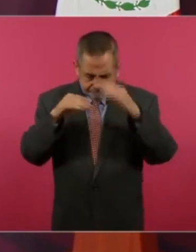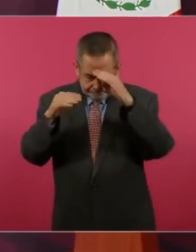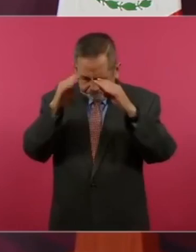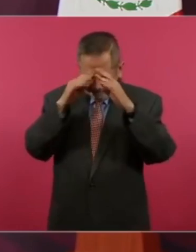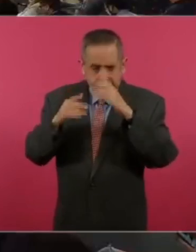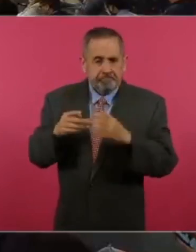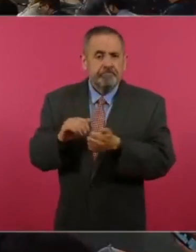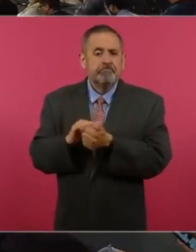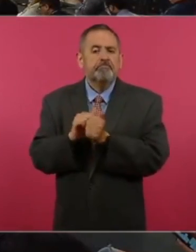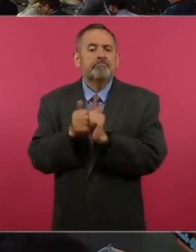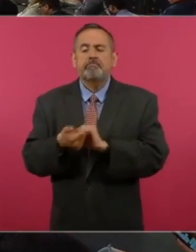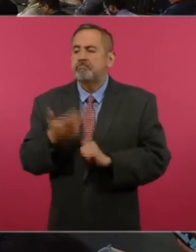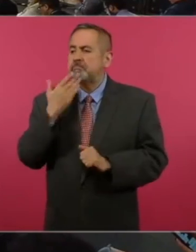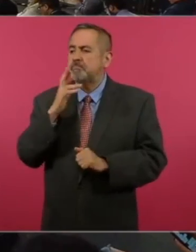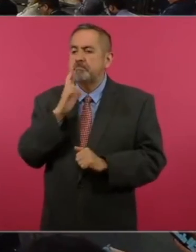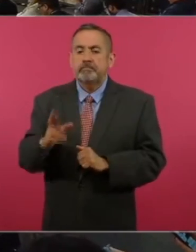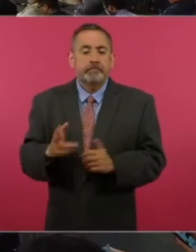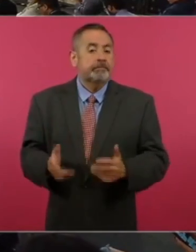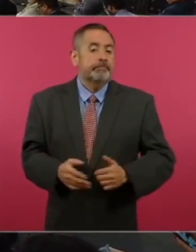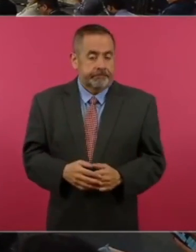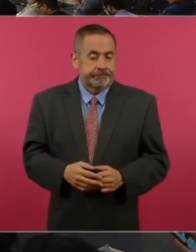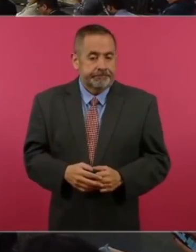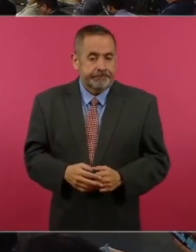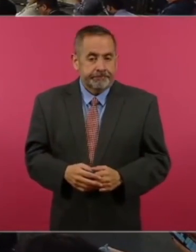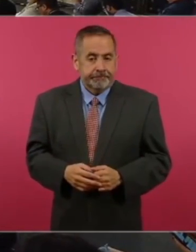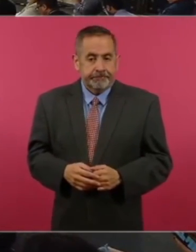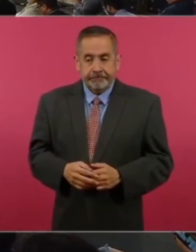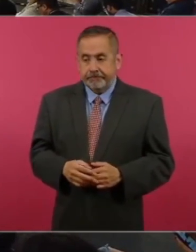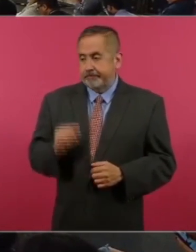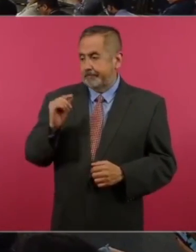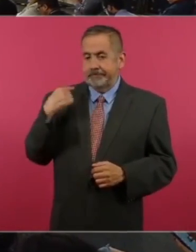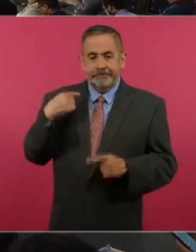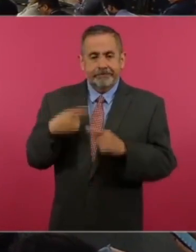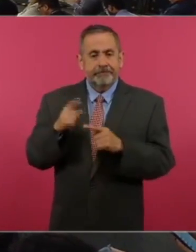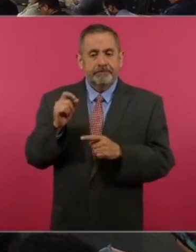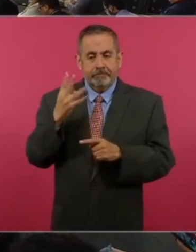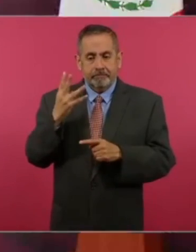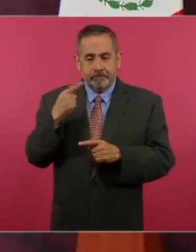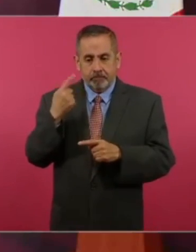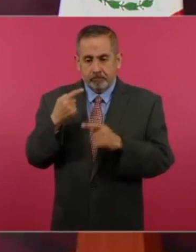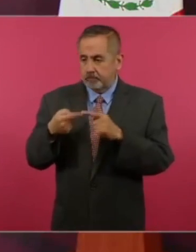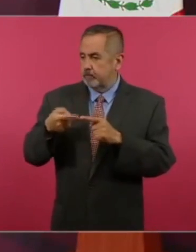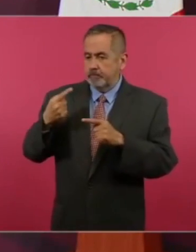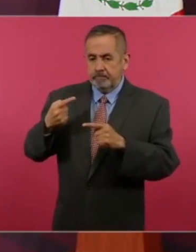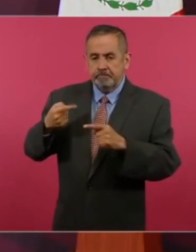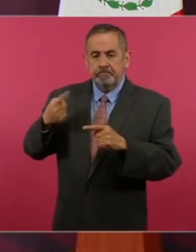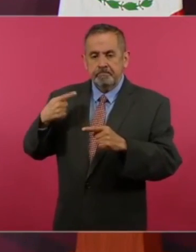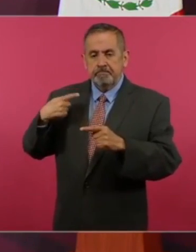estos resultados? Lo que sucedió en las últimas 24 horas.